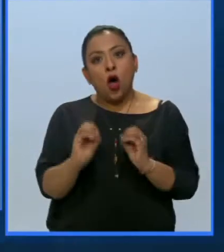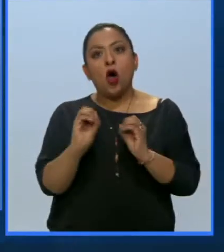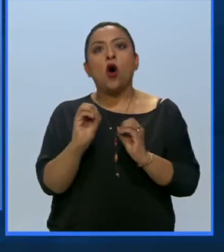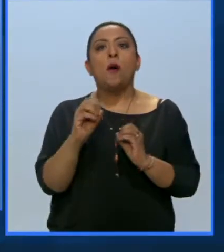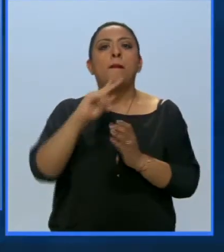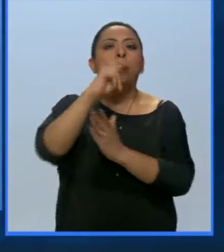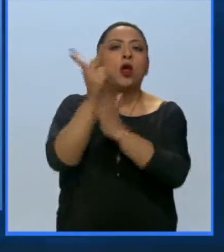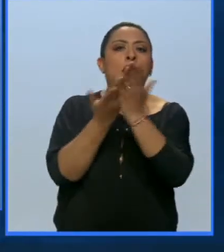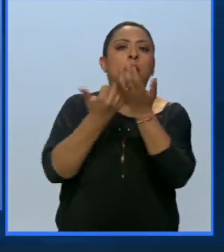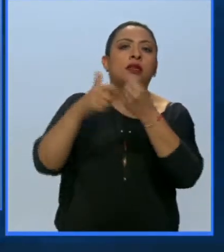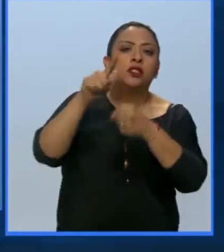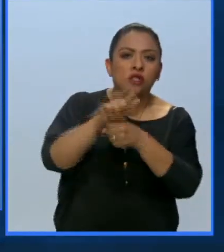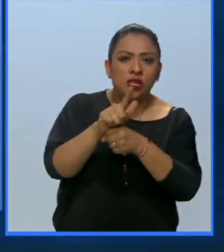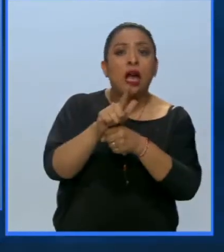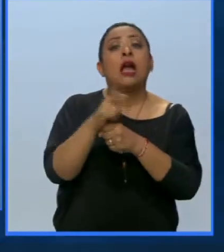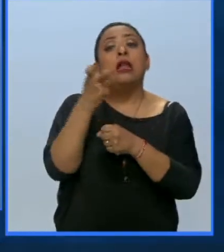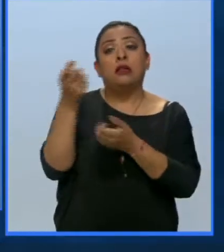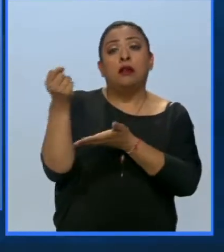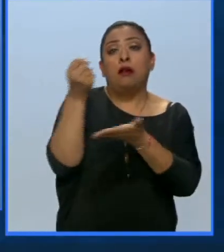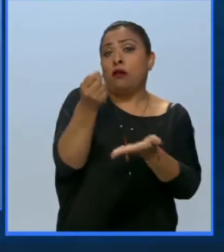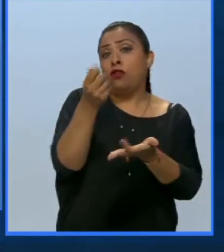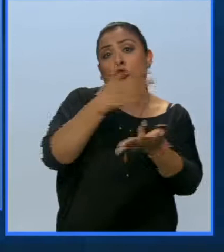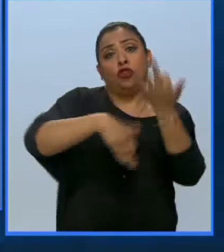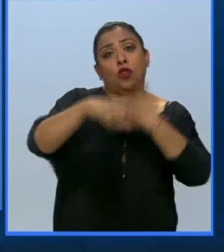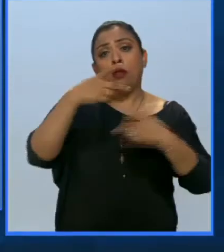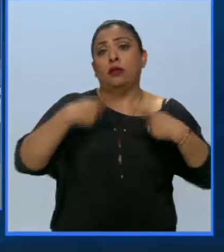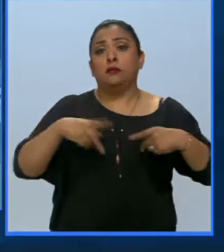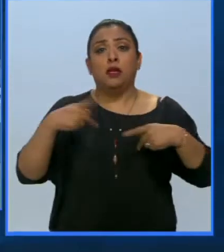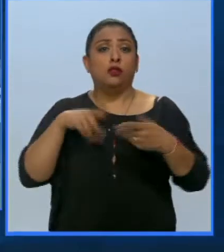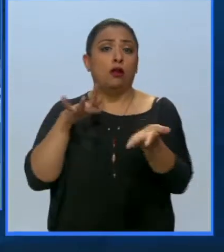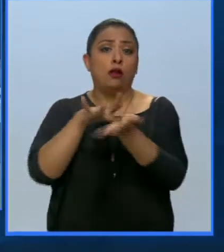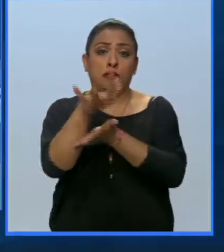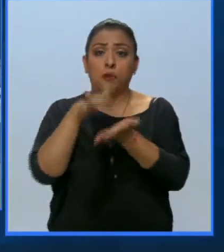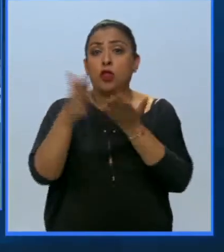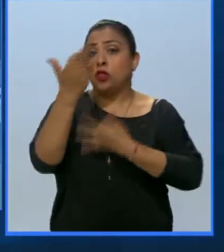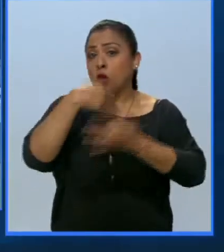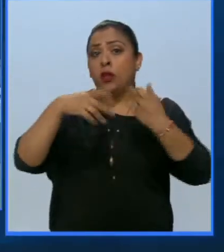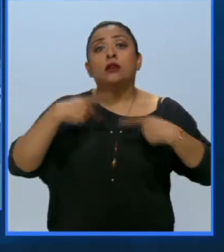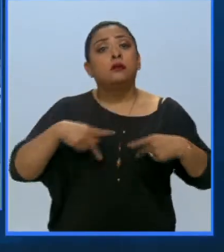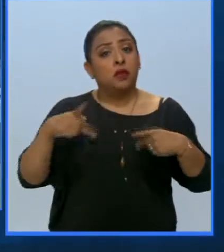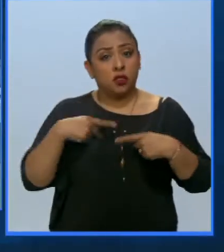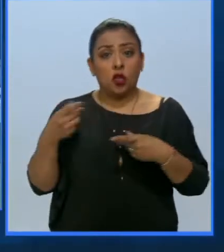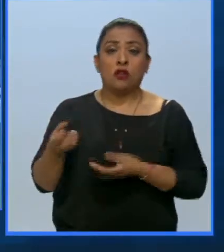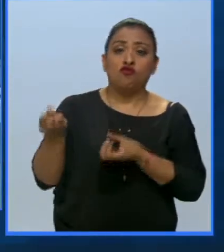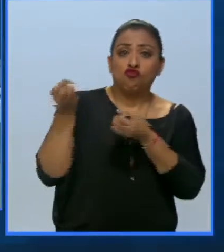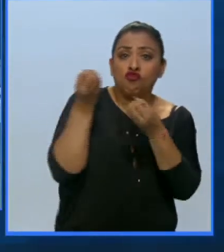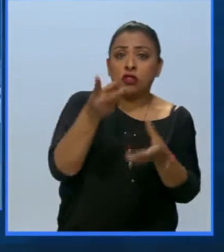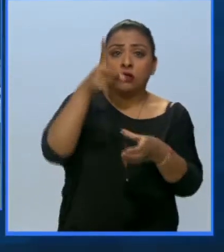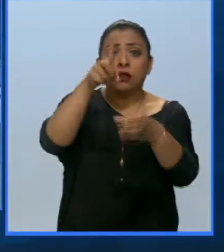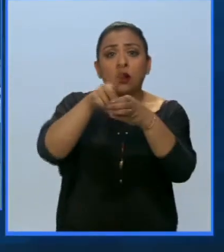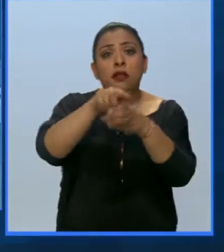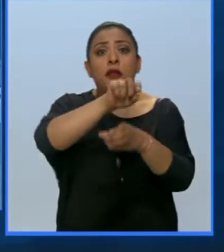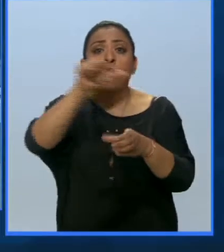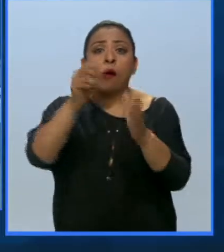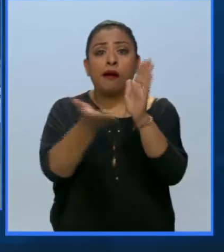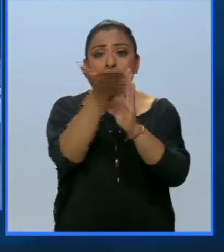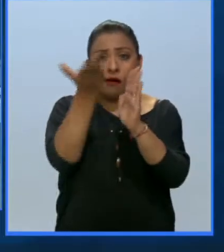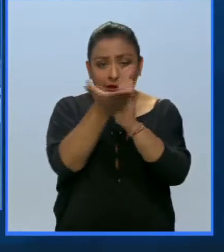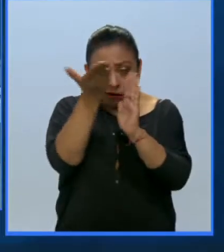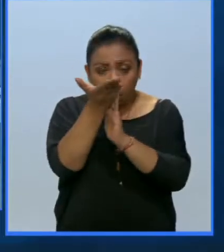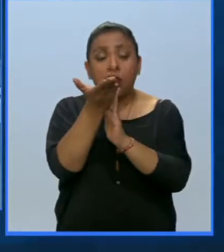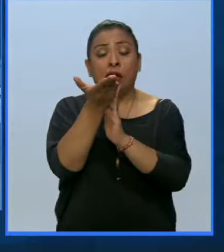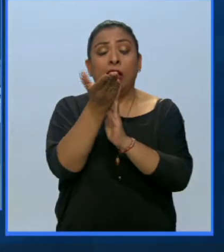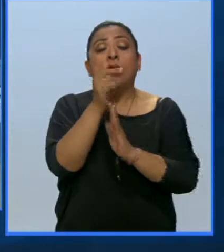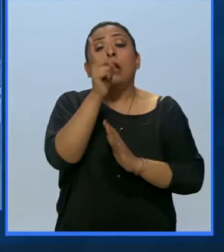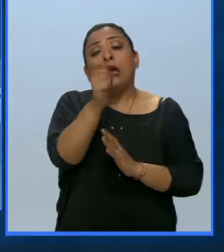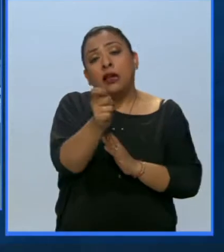de programas sociales, son recursos de todos los contribuyentes y todos los contribuyentes los pusimos para la reconstrucción. Si estamos